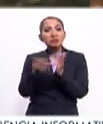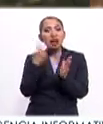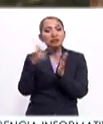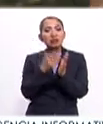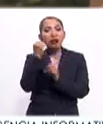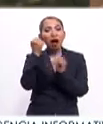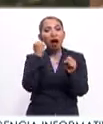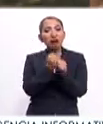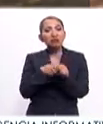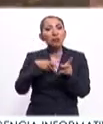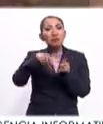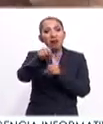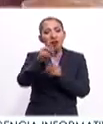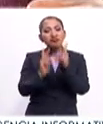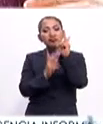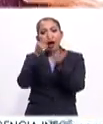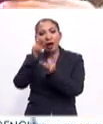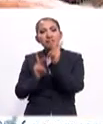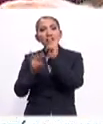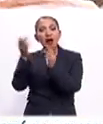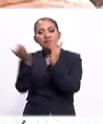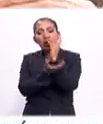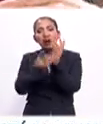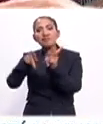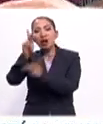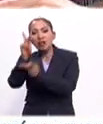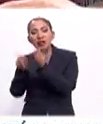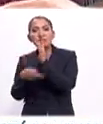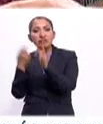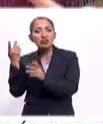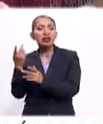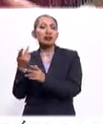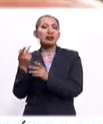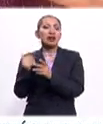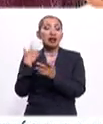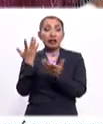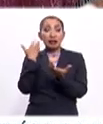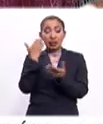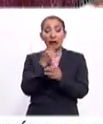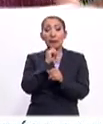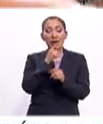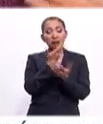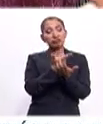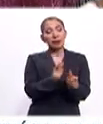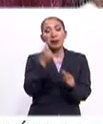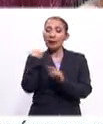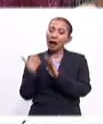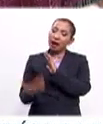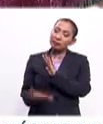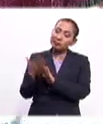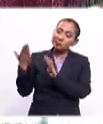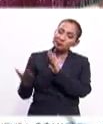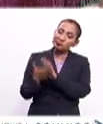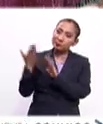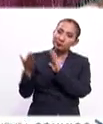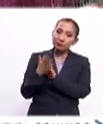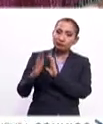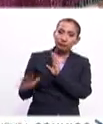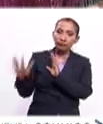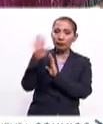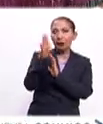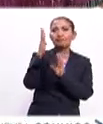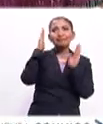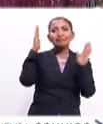año y que entonces permitía unos tiempos libres para la construcción de